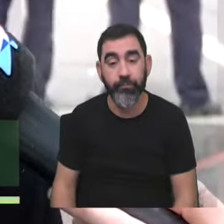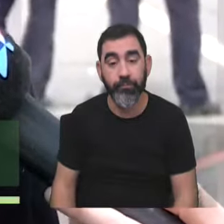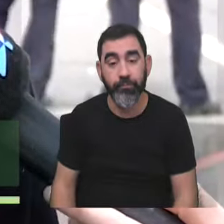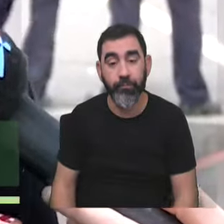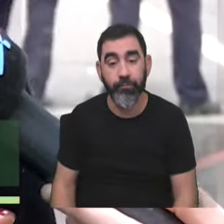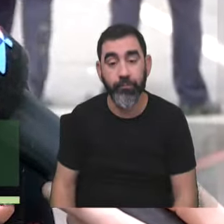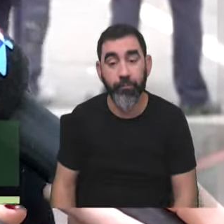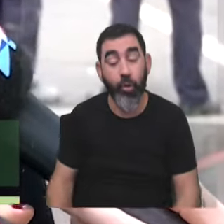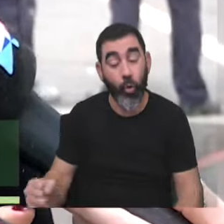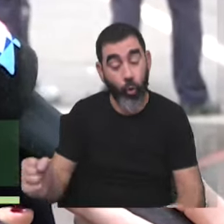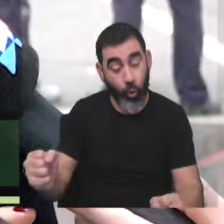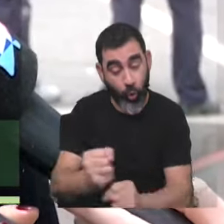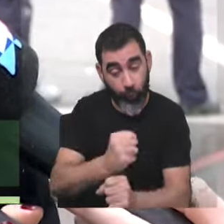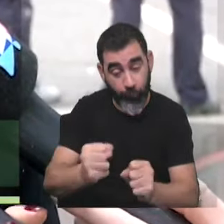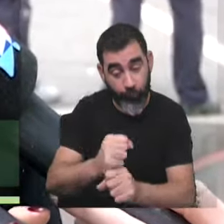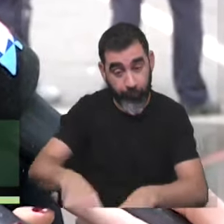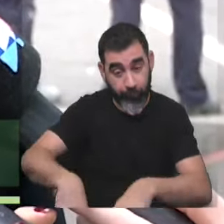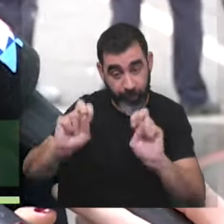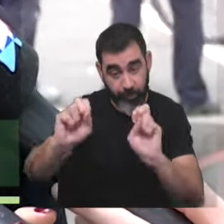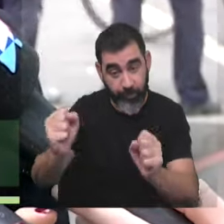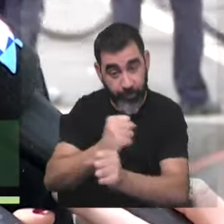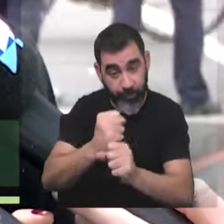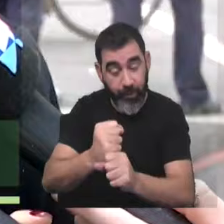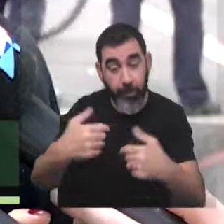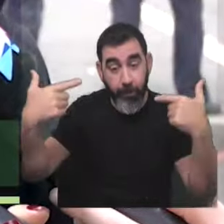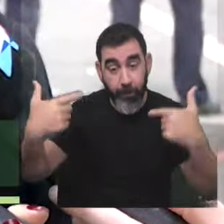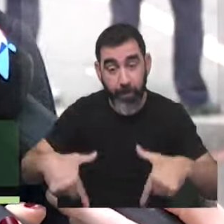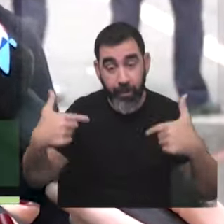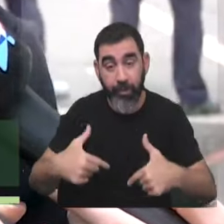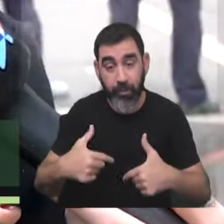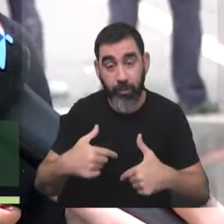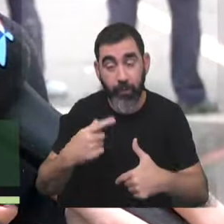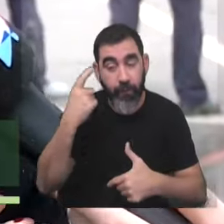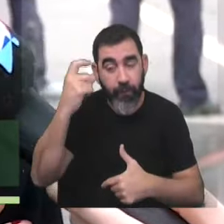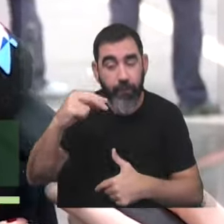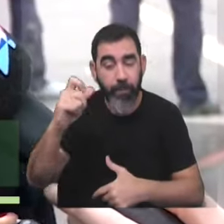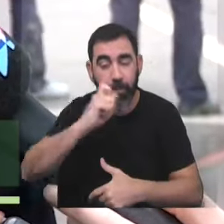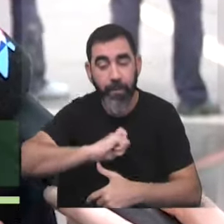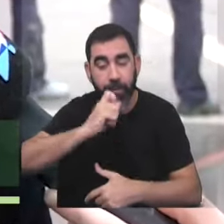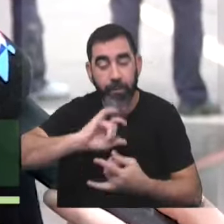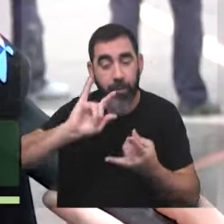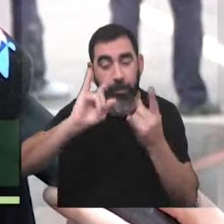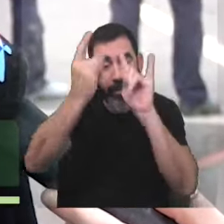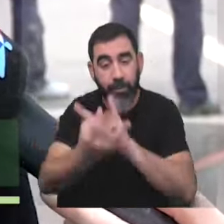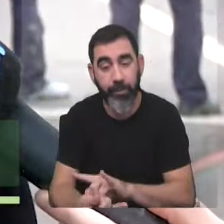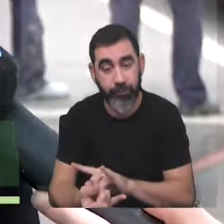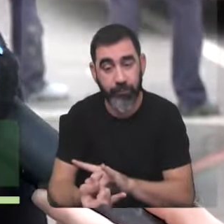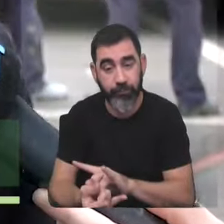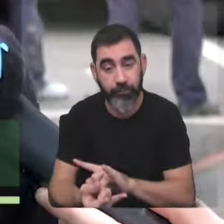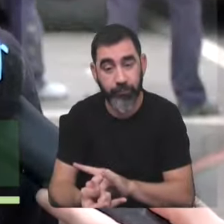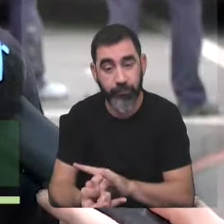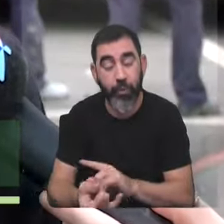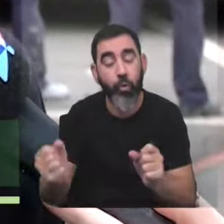confirma esta investigación que los ministros confabularon para mentirle al parlamento